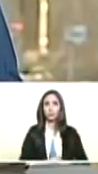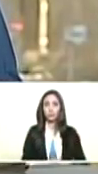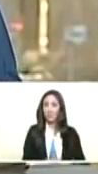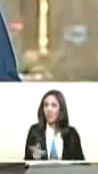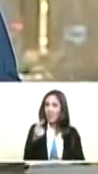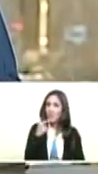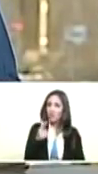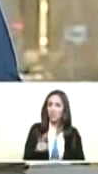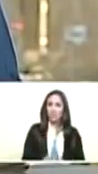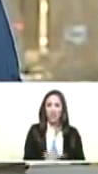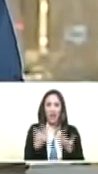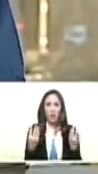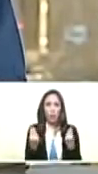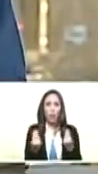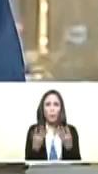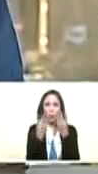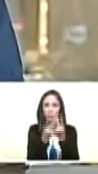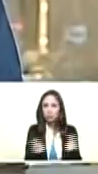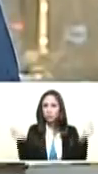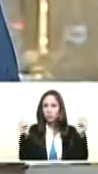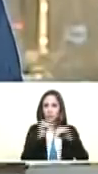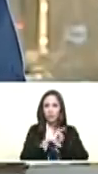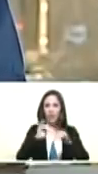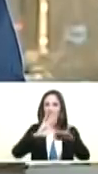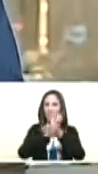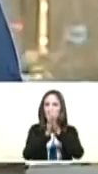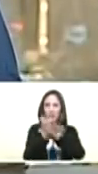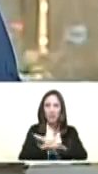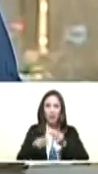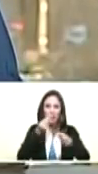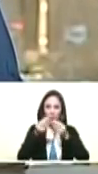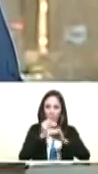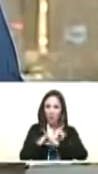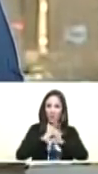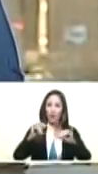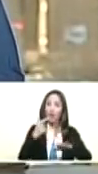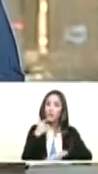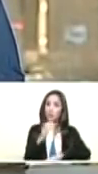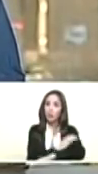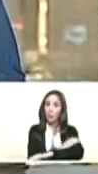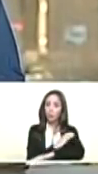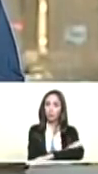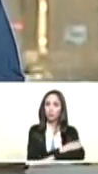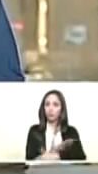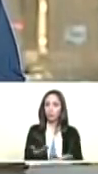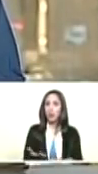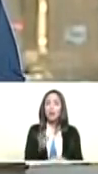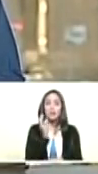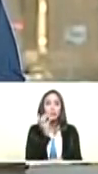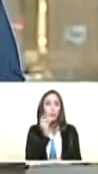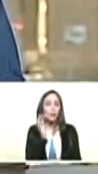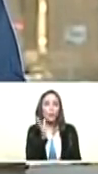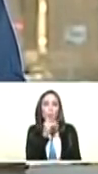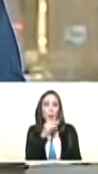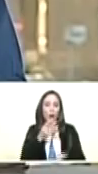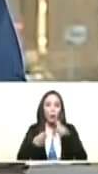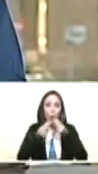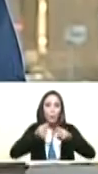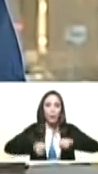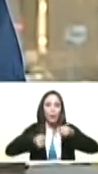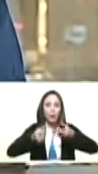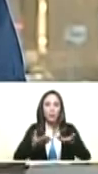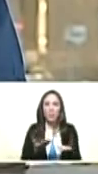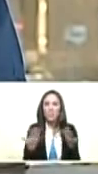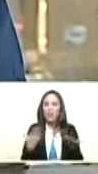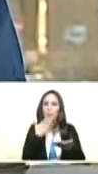CLAP deben desaparecer los CLAP. Y si desaparecen los CLAP, ¿qué le proponen ellos